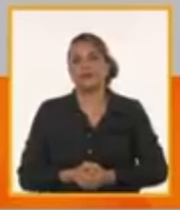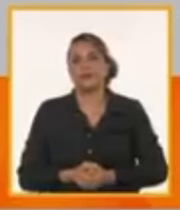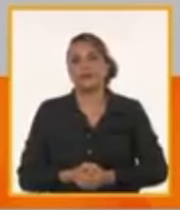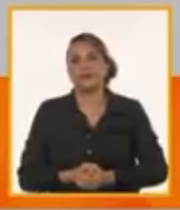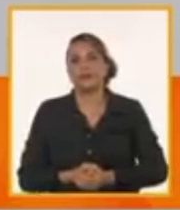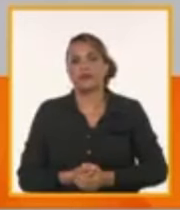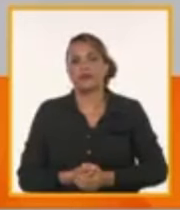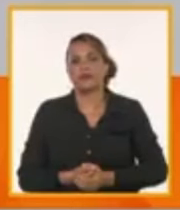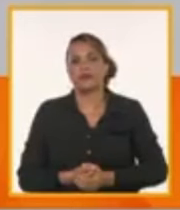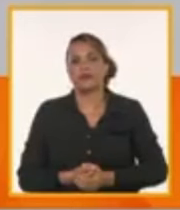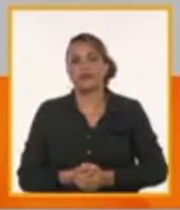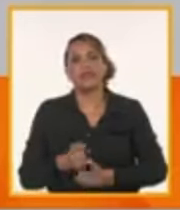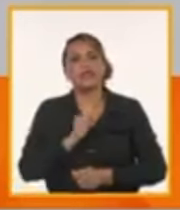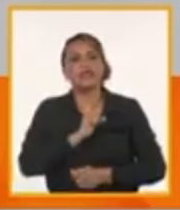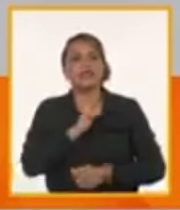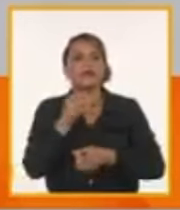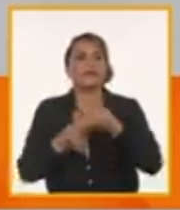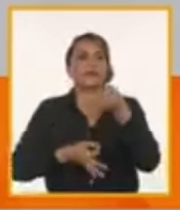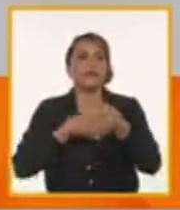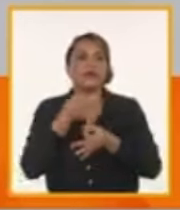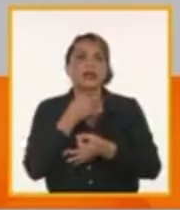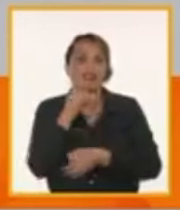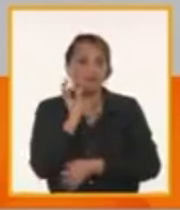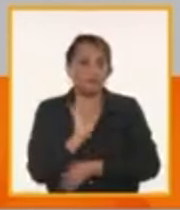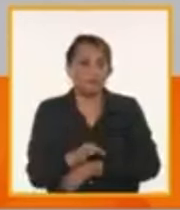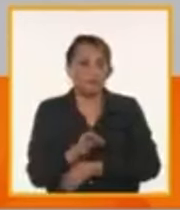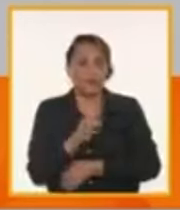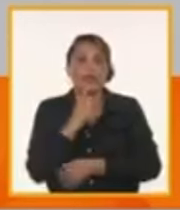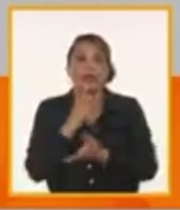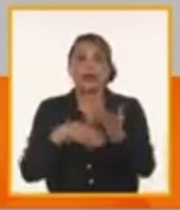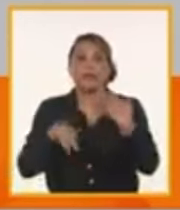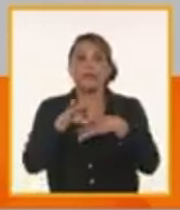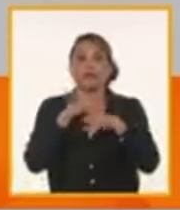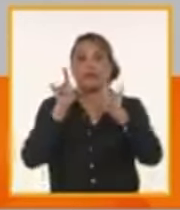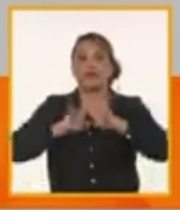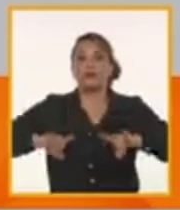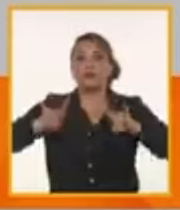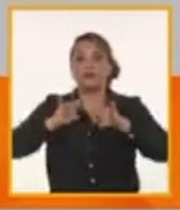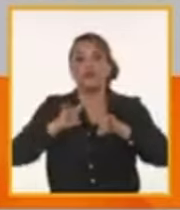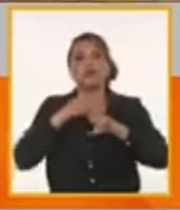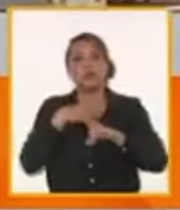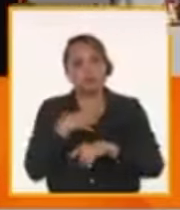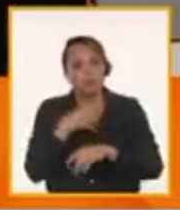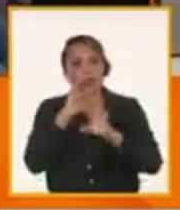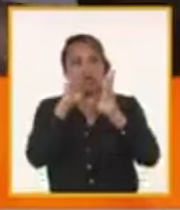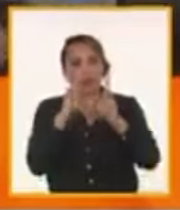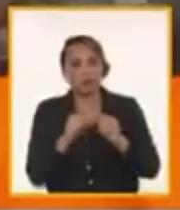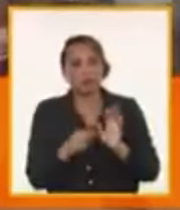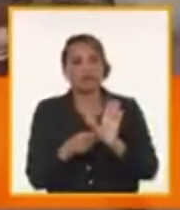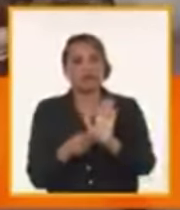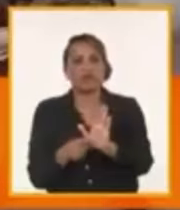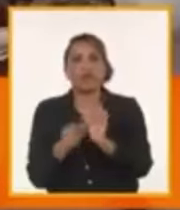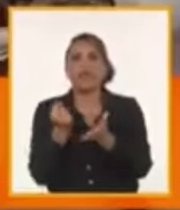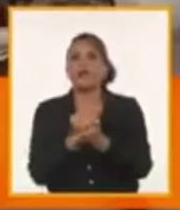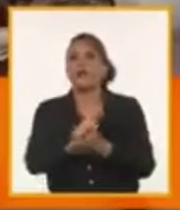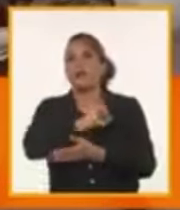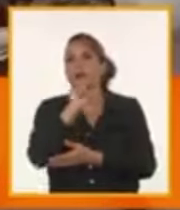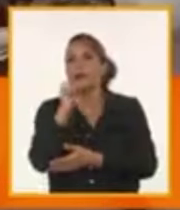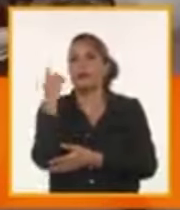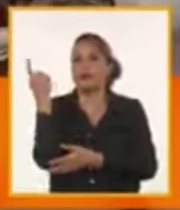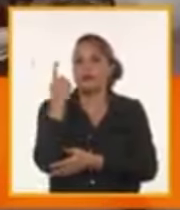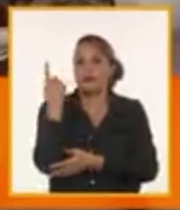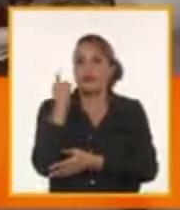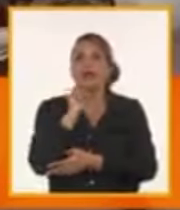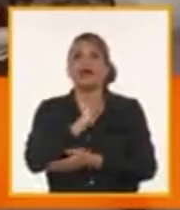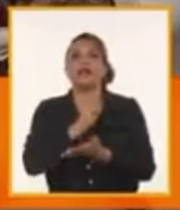innovación sin hablar de que realmente nuestro ministerio tiene resultados que también se evidencian en nuestros premios premios nacionales